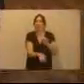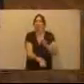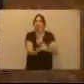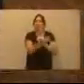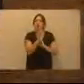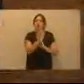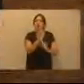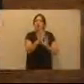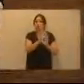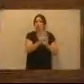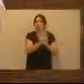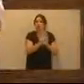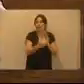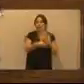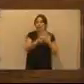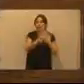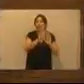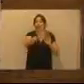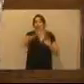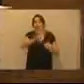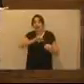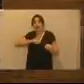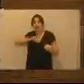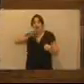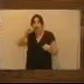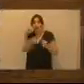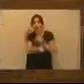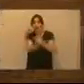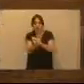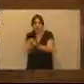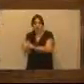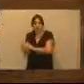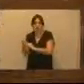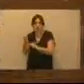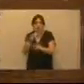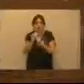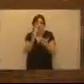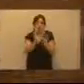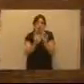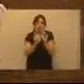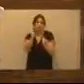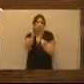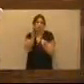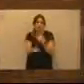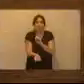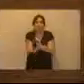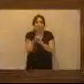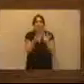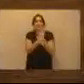en el Real Decreto no se contemplan, pero puesto que en otras comunidades autónomas sí se ha acometido la implantación de estudios superiores, las vías